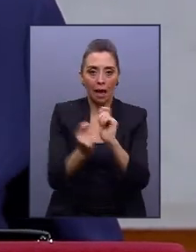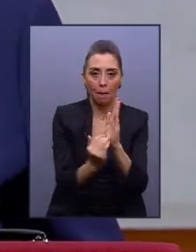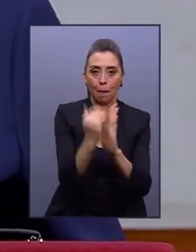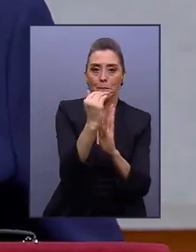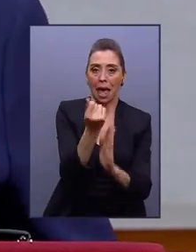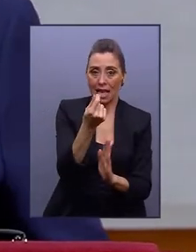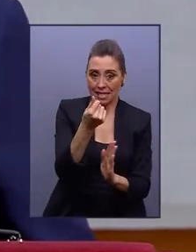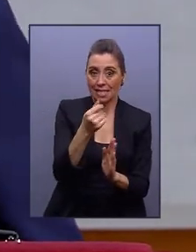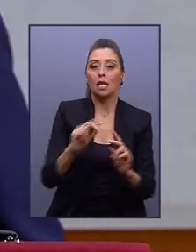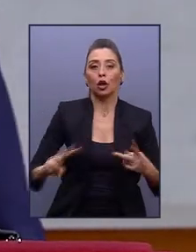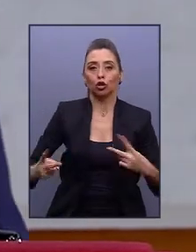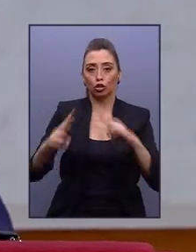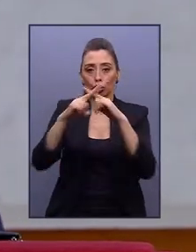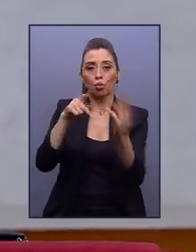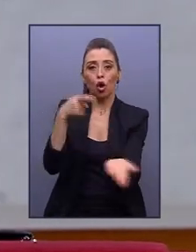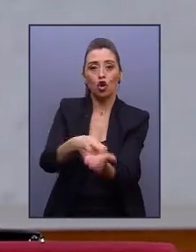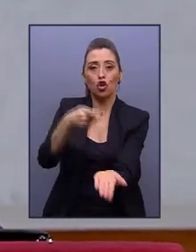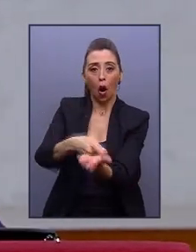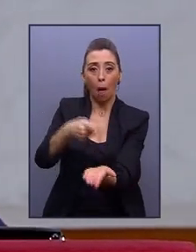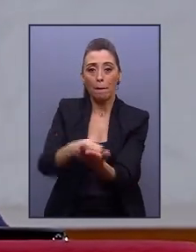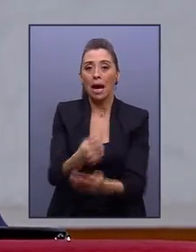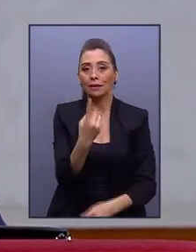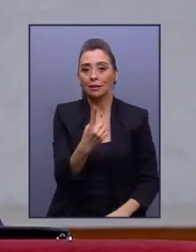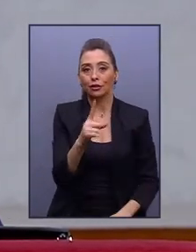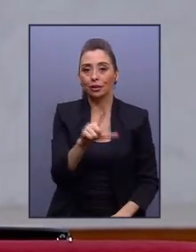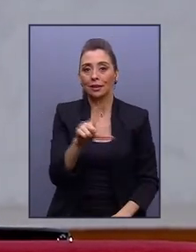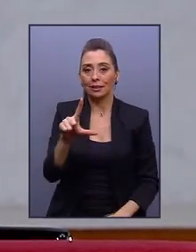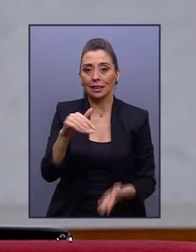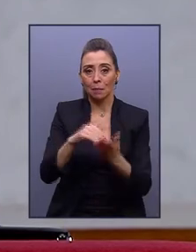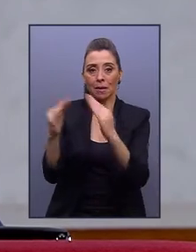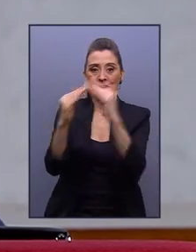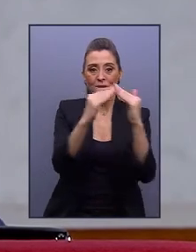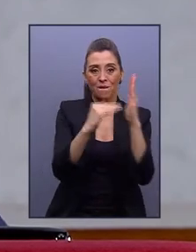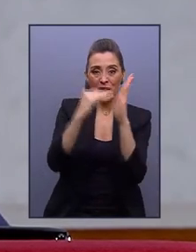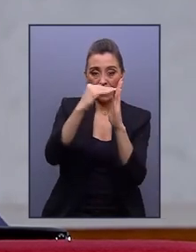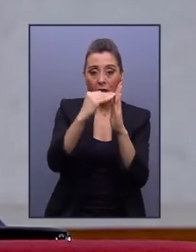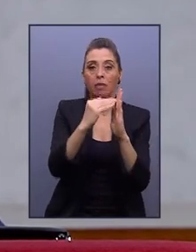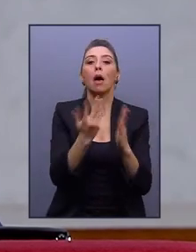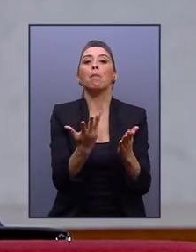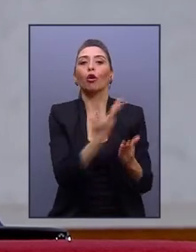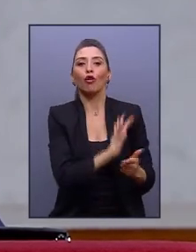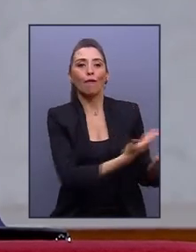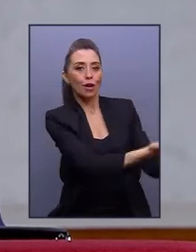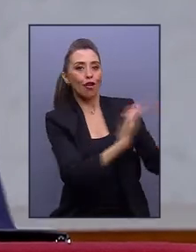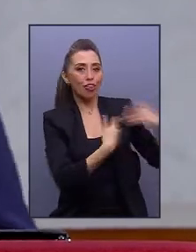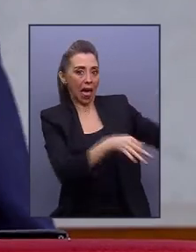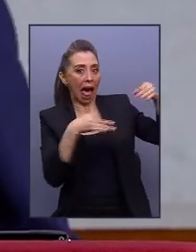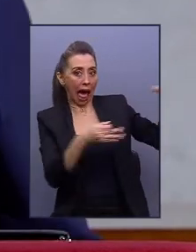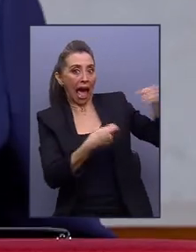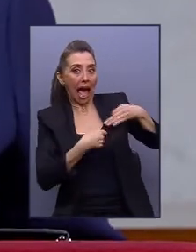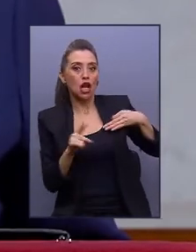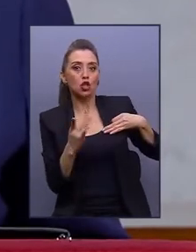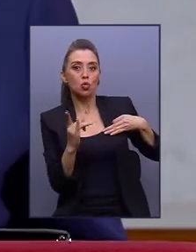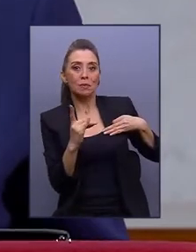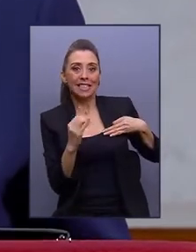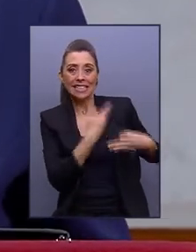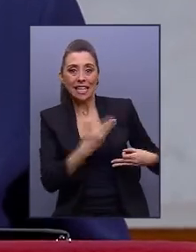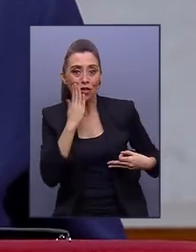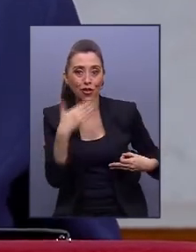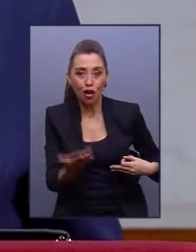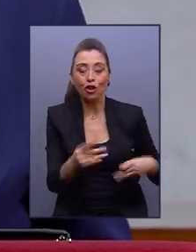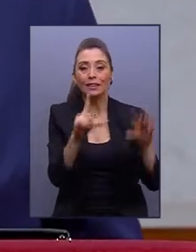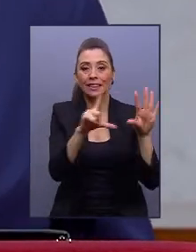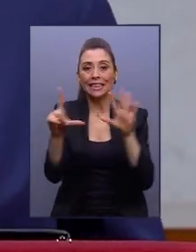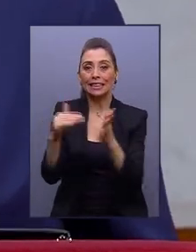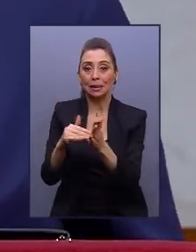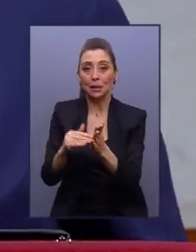hemos logrado que se construyan o compren 177.000 viviendas con subsidios habitacionales. A ellas se agregarán 67.000